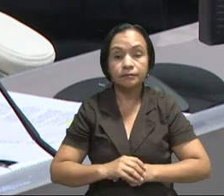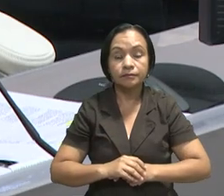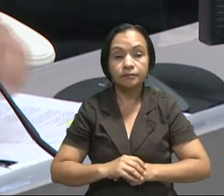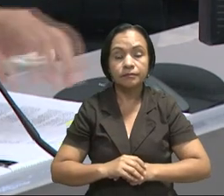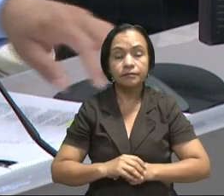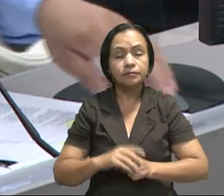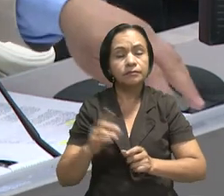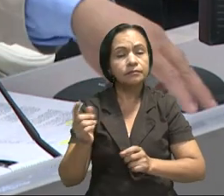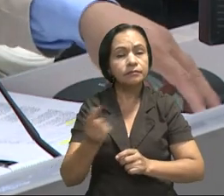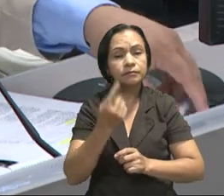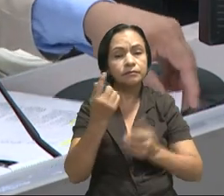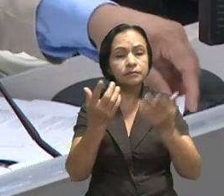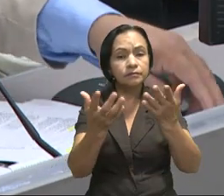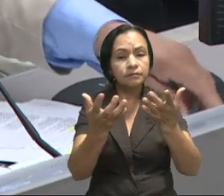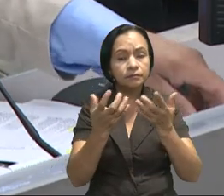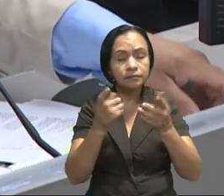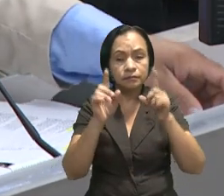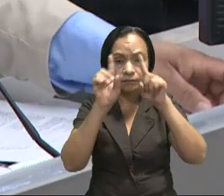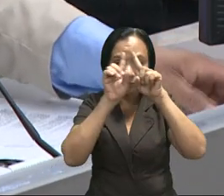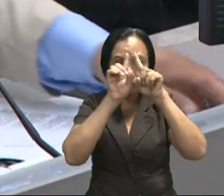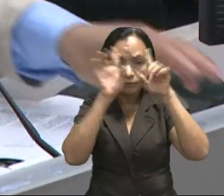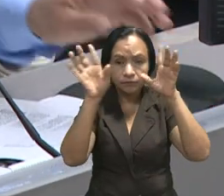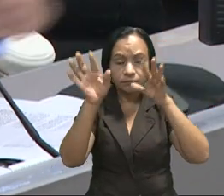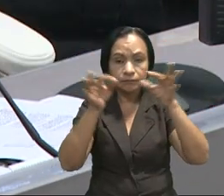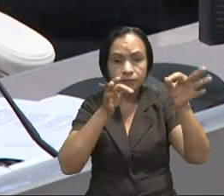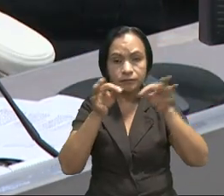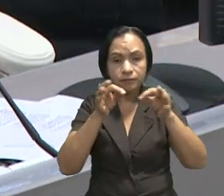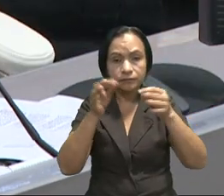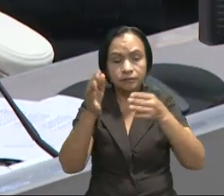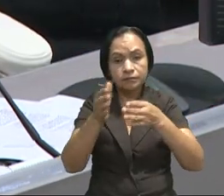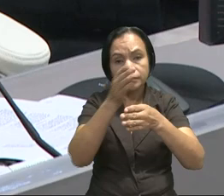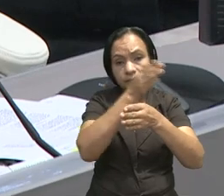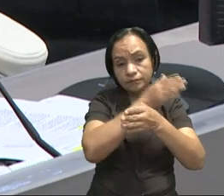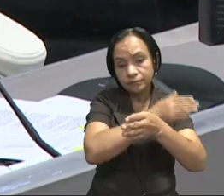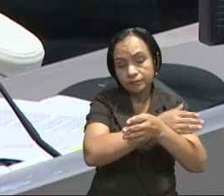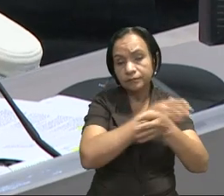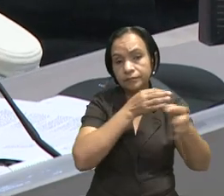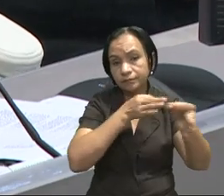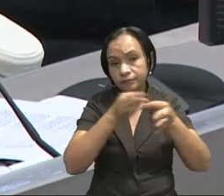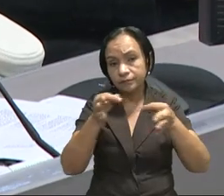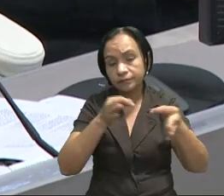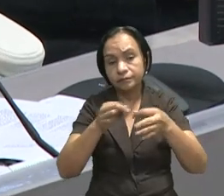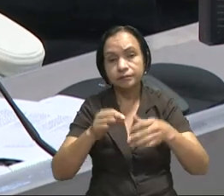solamente quiero dejar bien claro un antecedente,